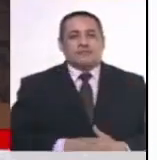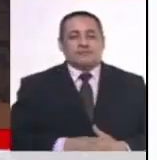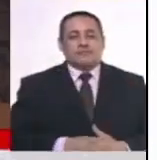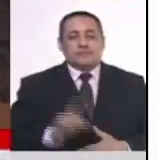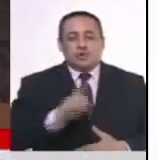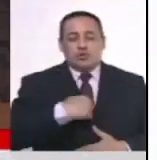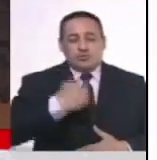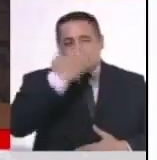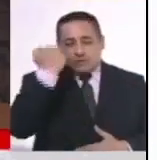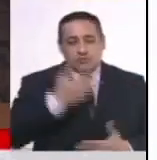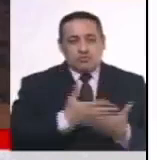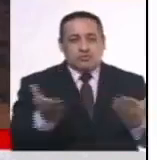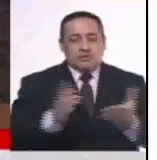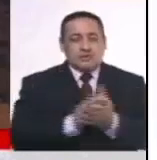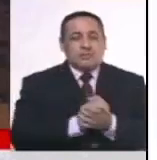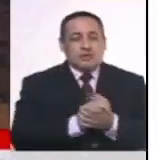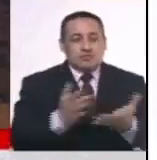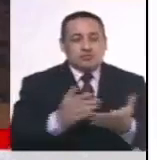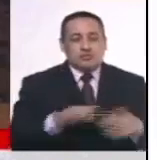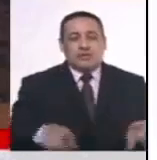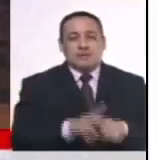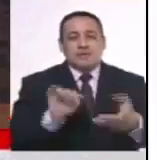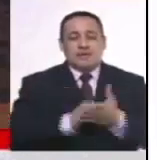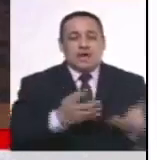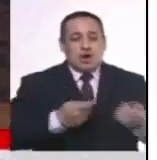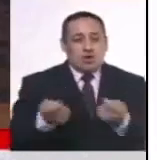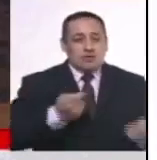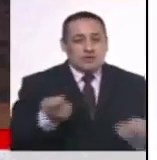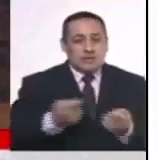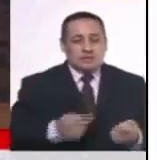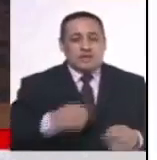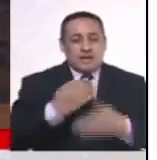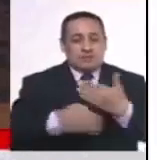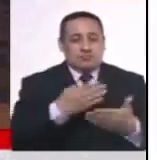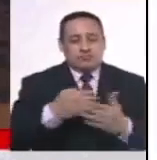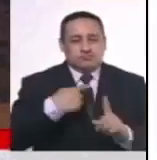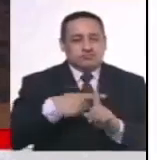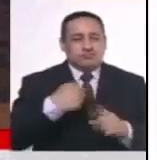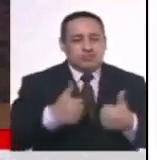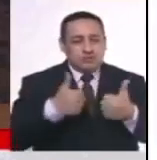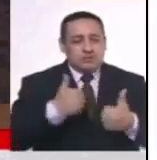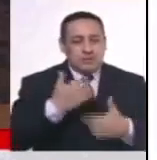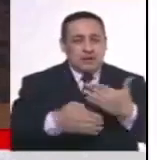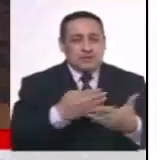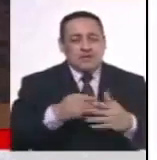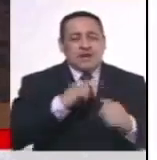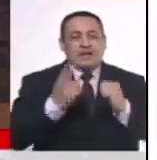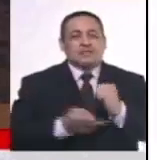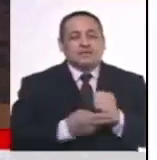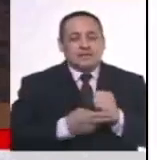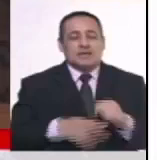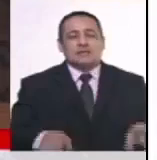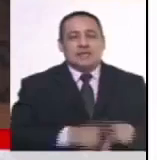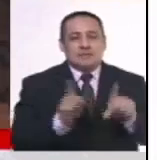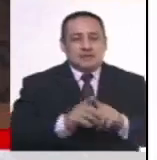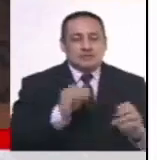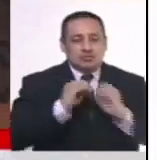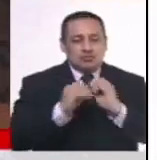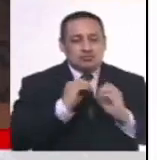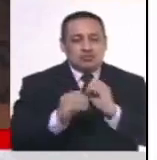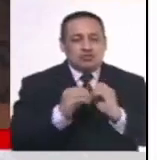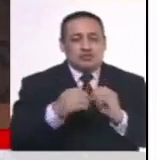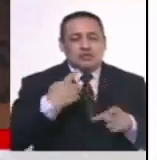No olvidemos, colegas congresistas, que una gobernanza proactiva y rigurosa garantizará la